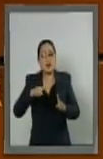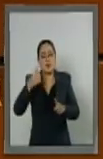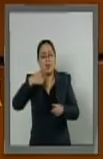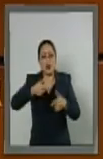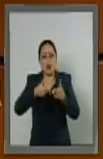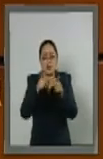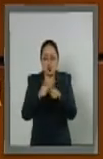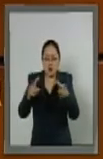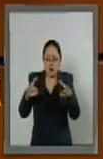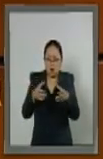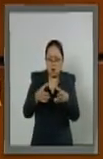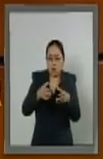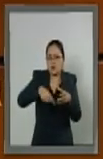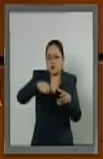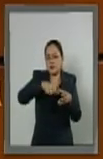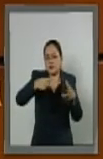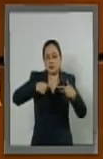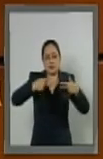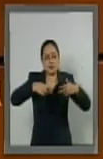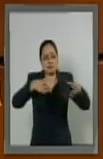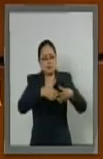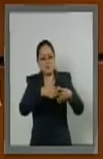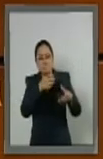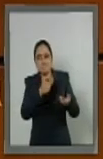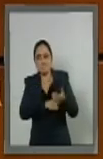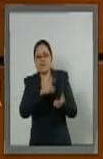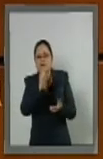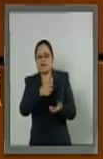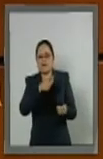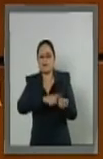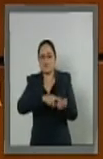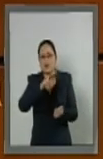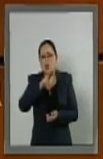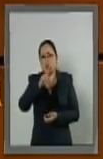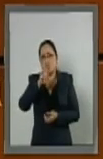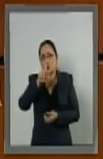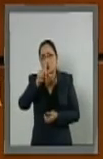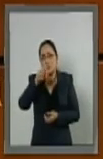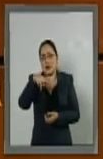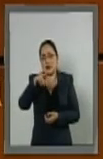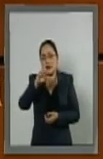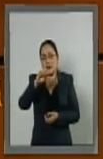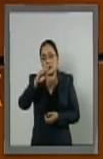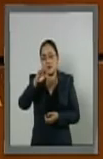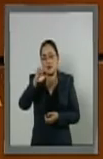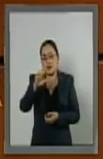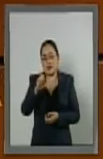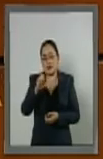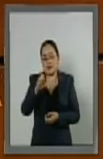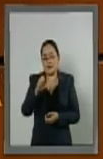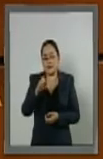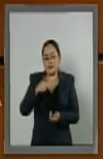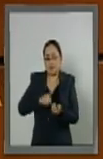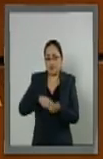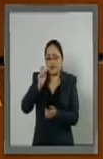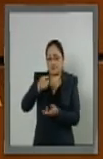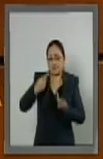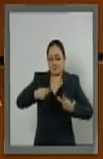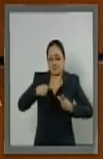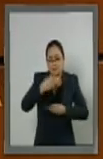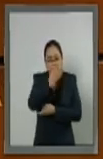grupos poblacionales considerados como vulnerables, entre ellos los campesinos